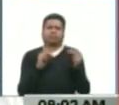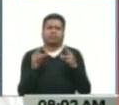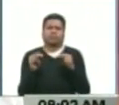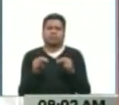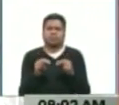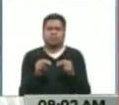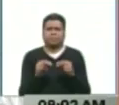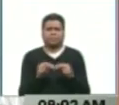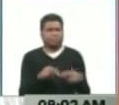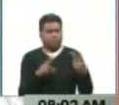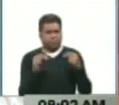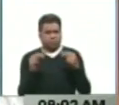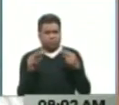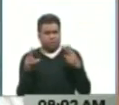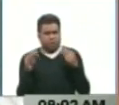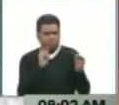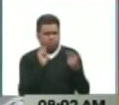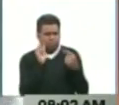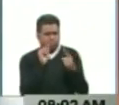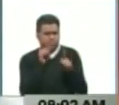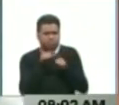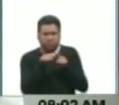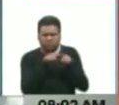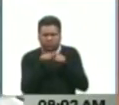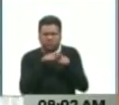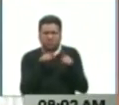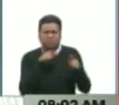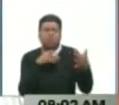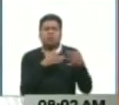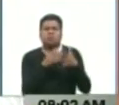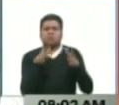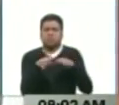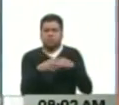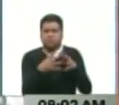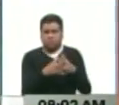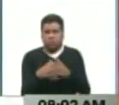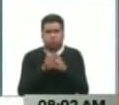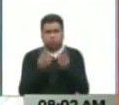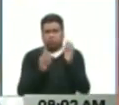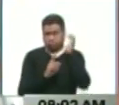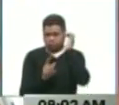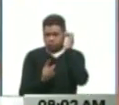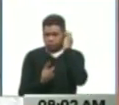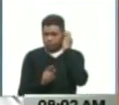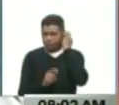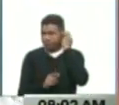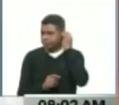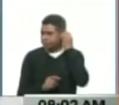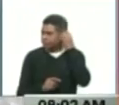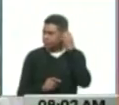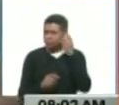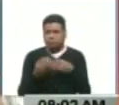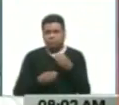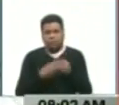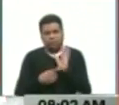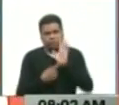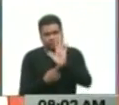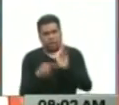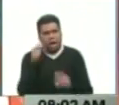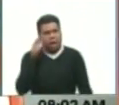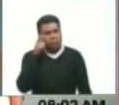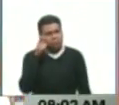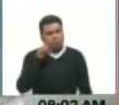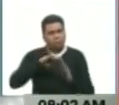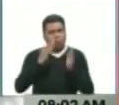al capitalismo. Se trata sobre todo de crear una alternativa, de hacer ver que el mundo de la solidaridad, que el mundo donde no es